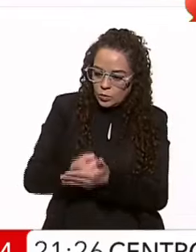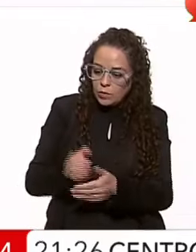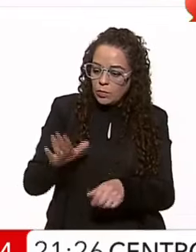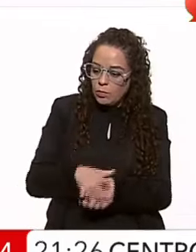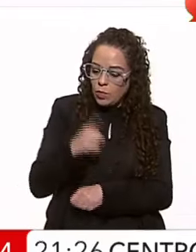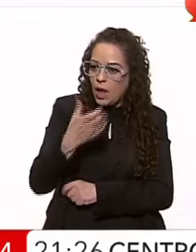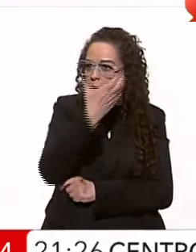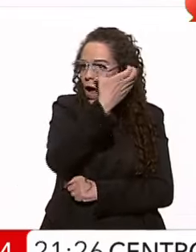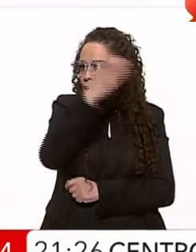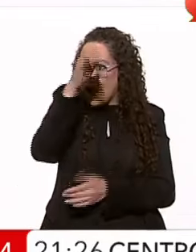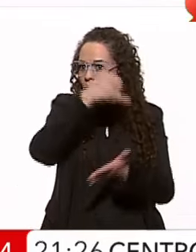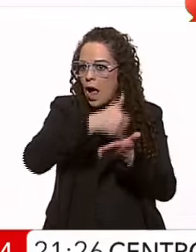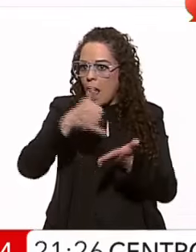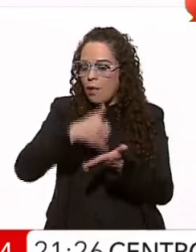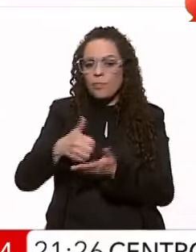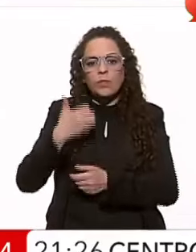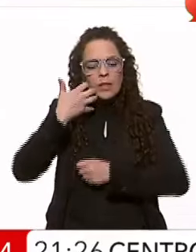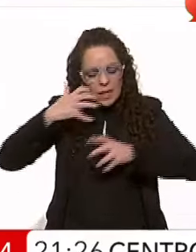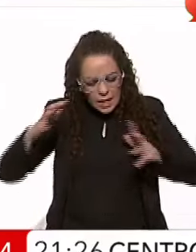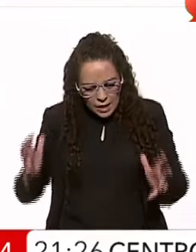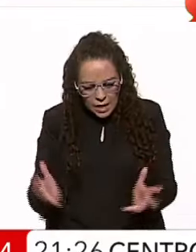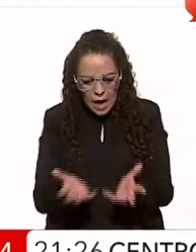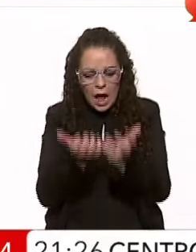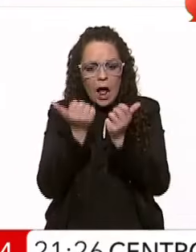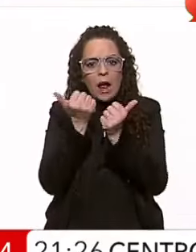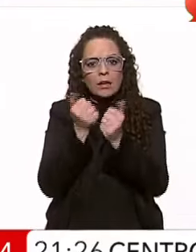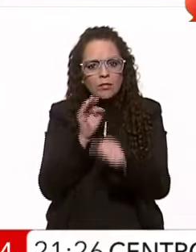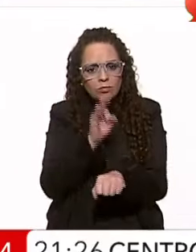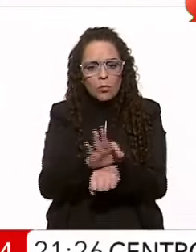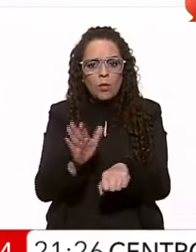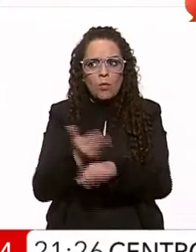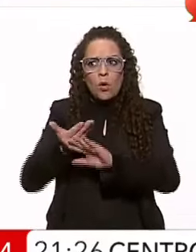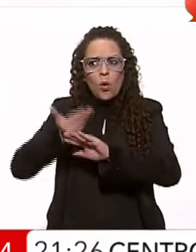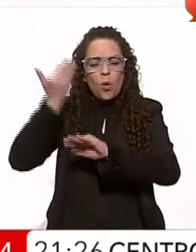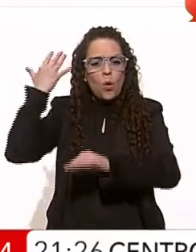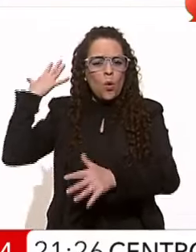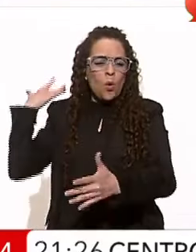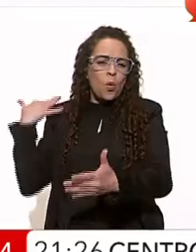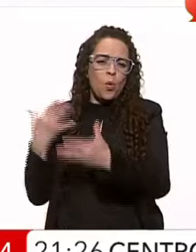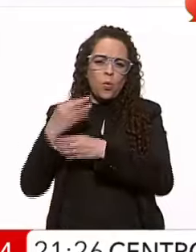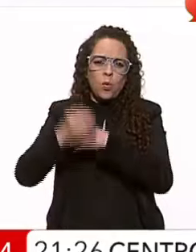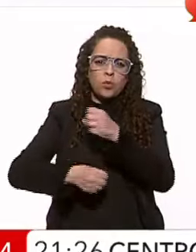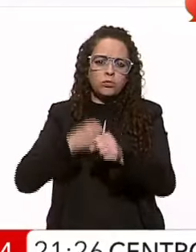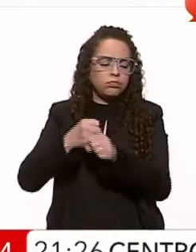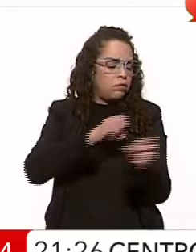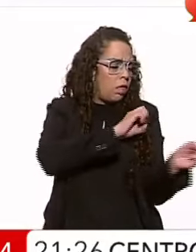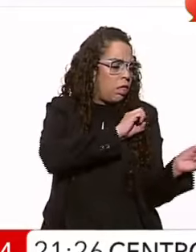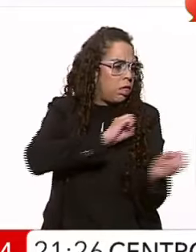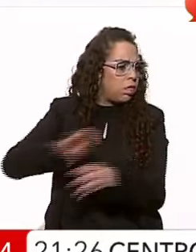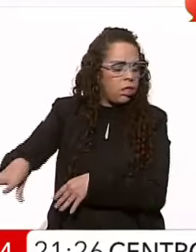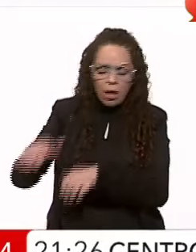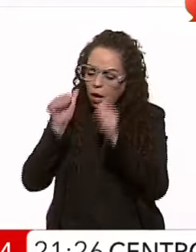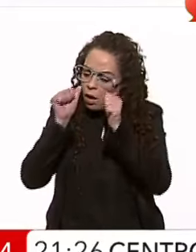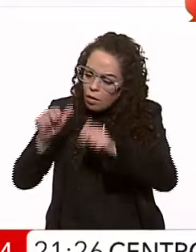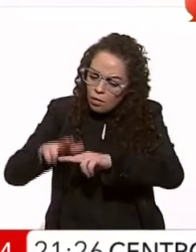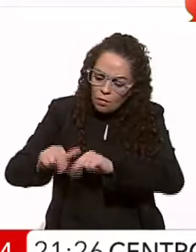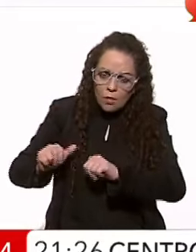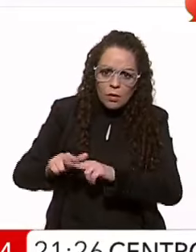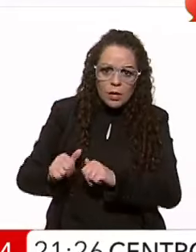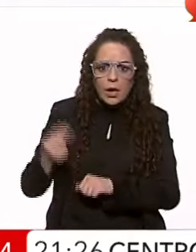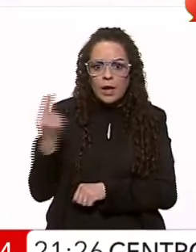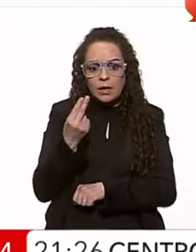campo después de un abandono tremendo, con una idea de avanzar hacia la soberanía alimentaria,